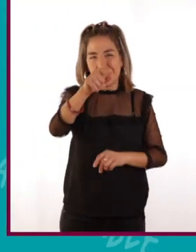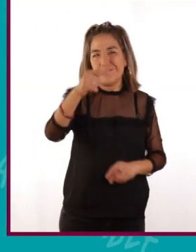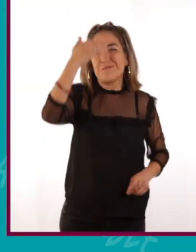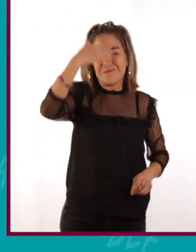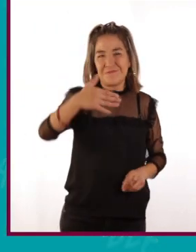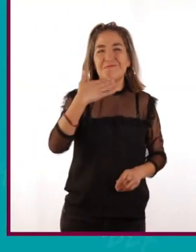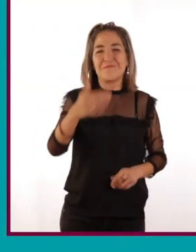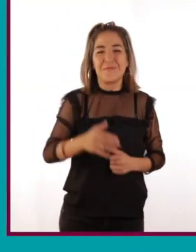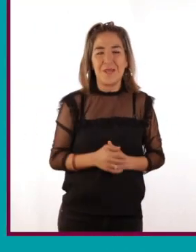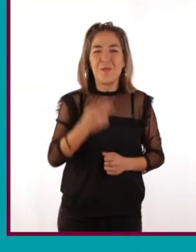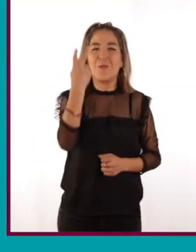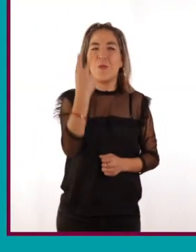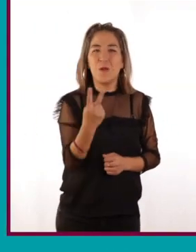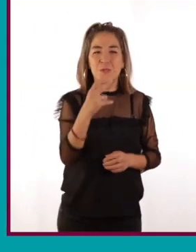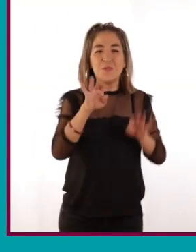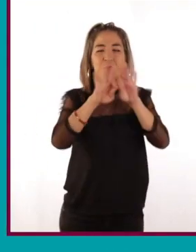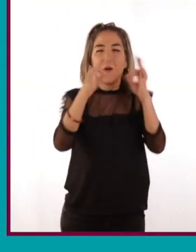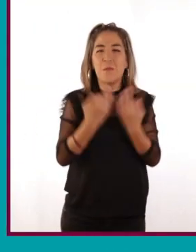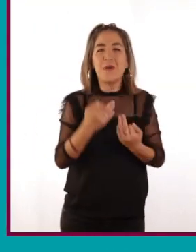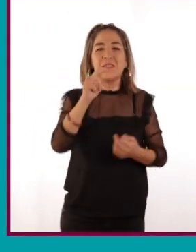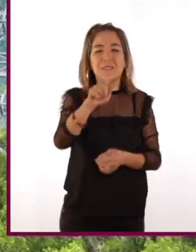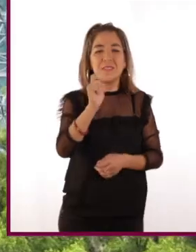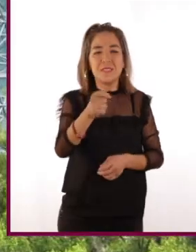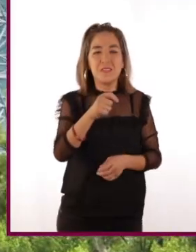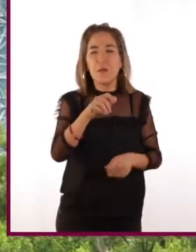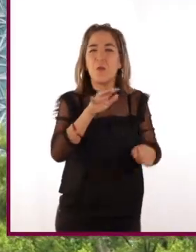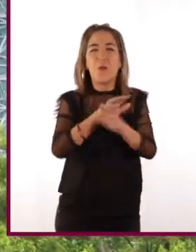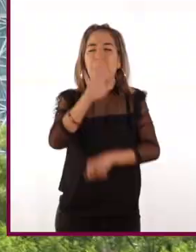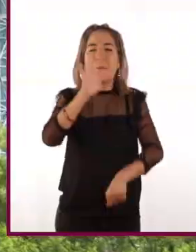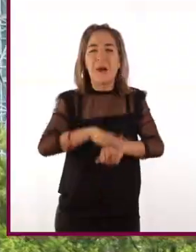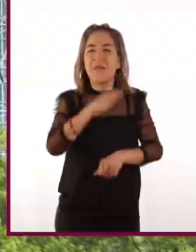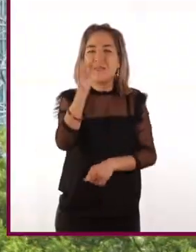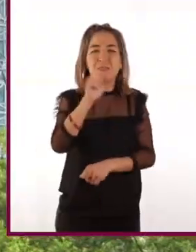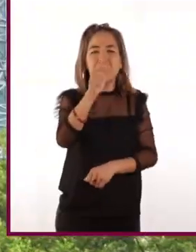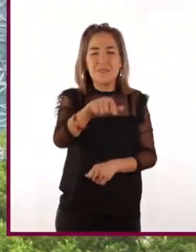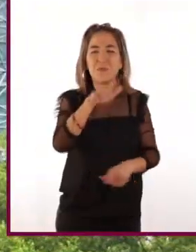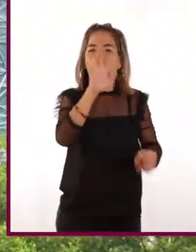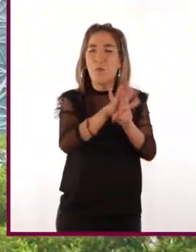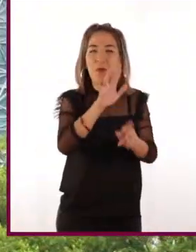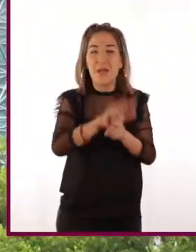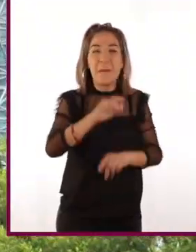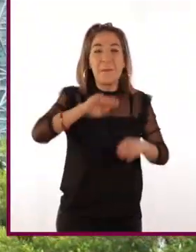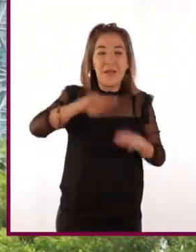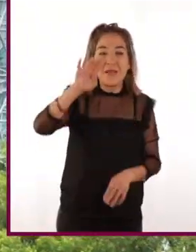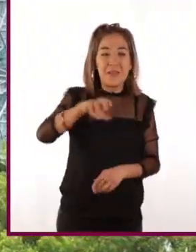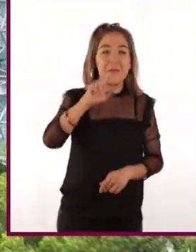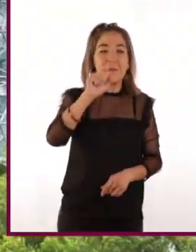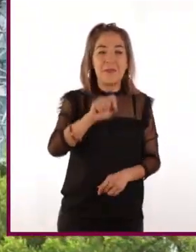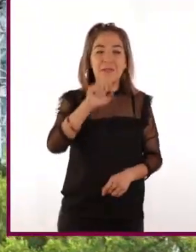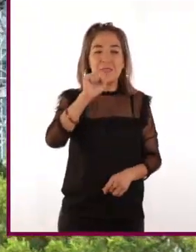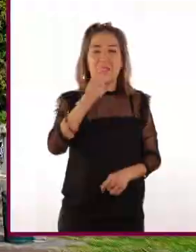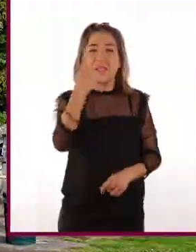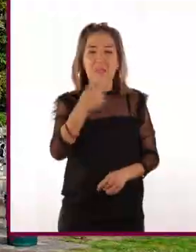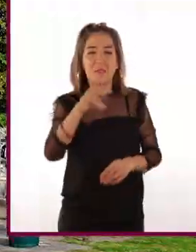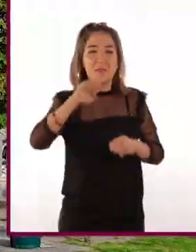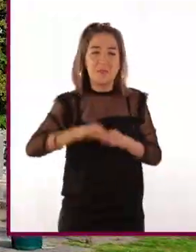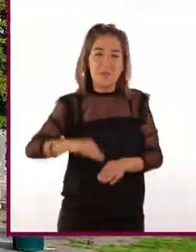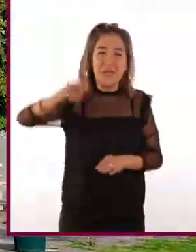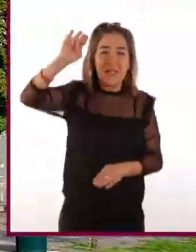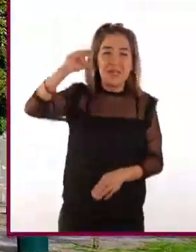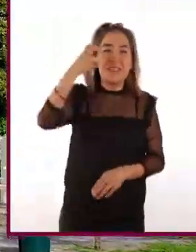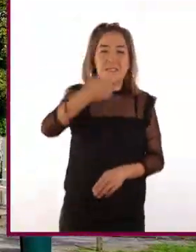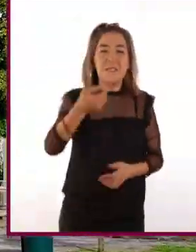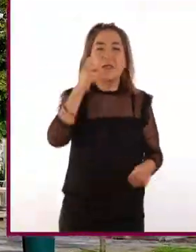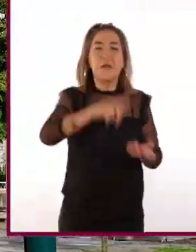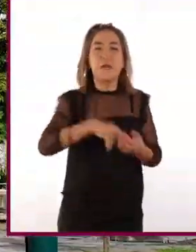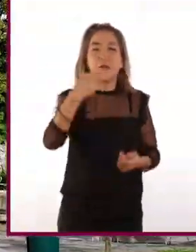sí, adivinaste, 2. El diseño más famoso del Bucky midió 76 metros de diámetro. Se